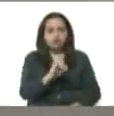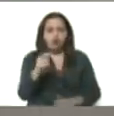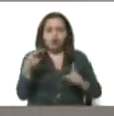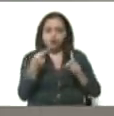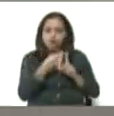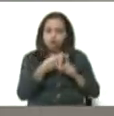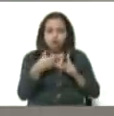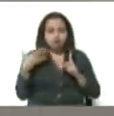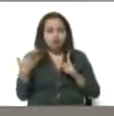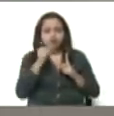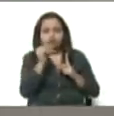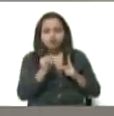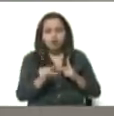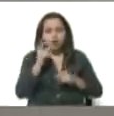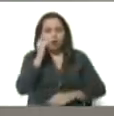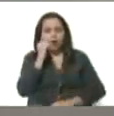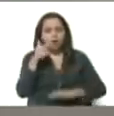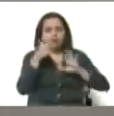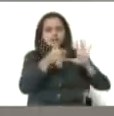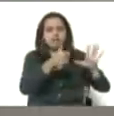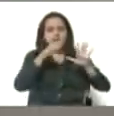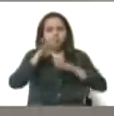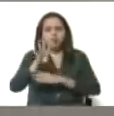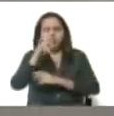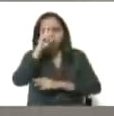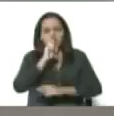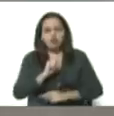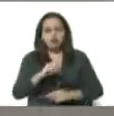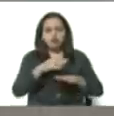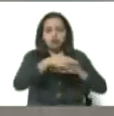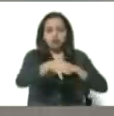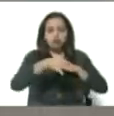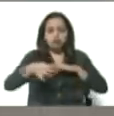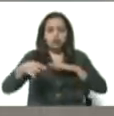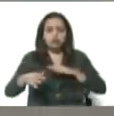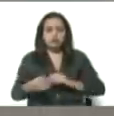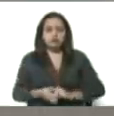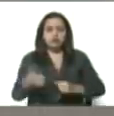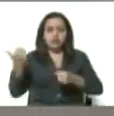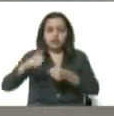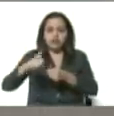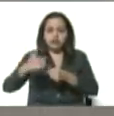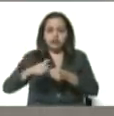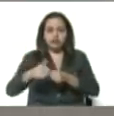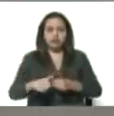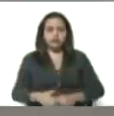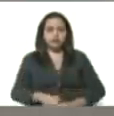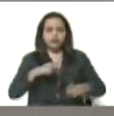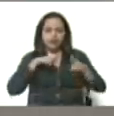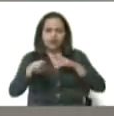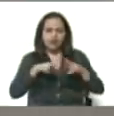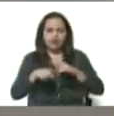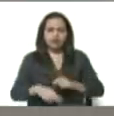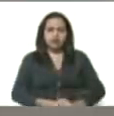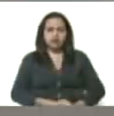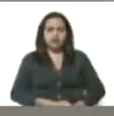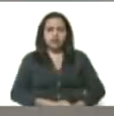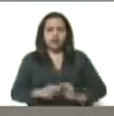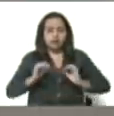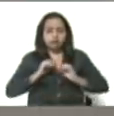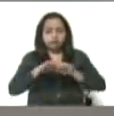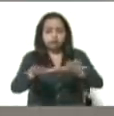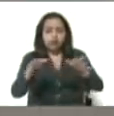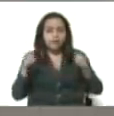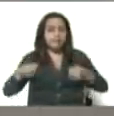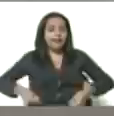El primero de ellos es un hombre de 64 años del municipio Maracaibo, vinculado al caso del mercado de